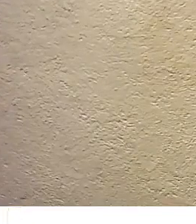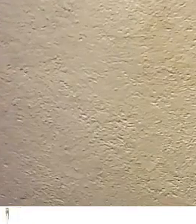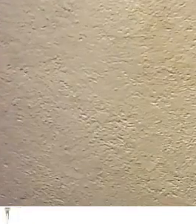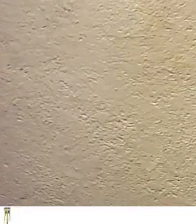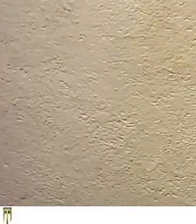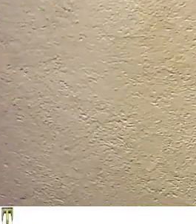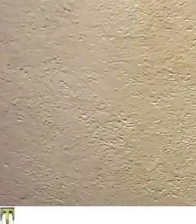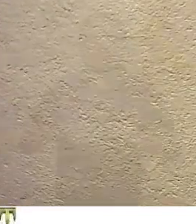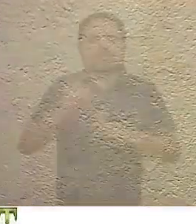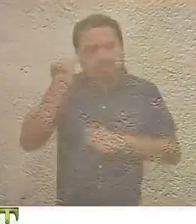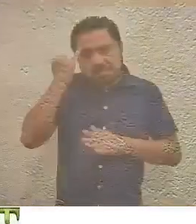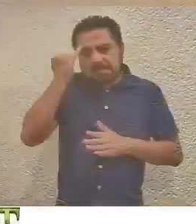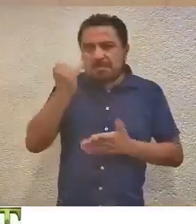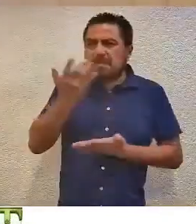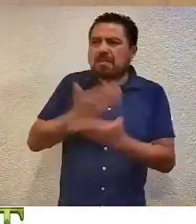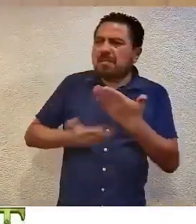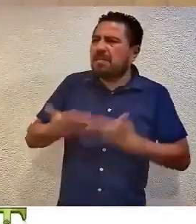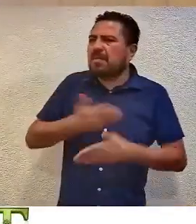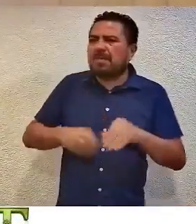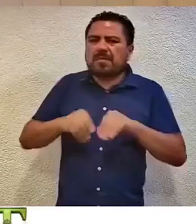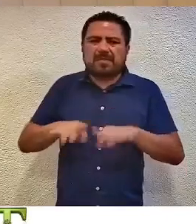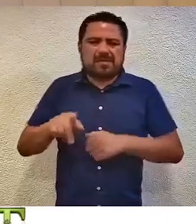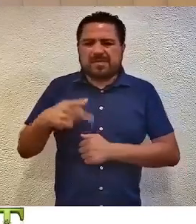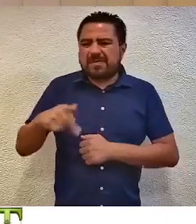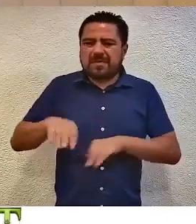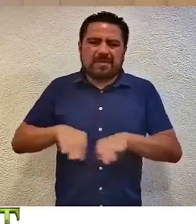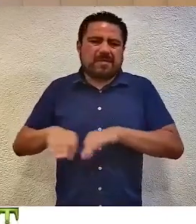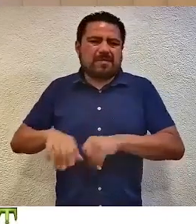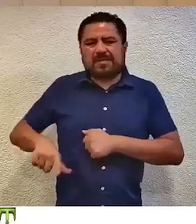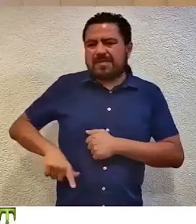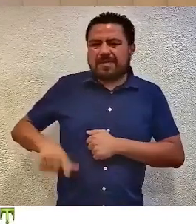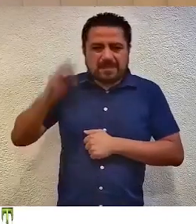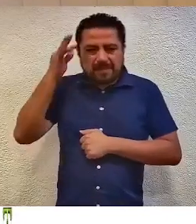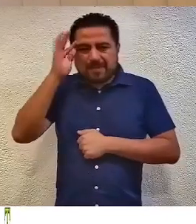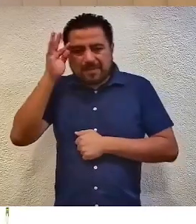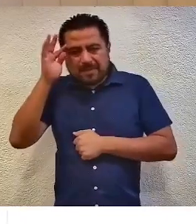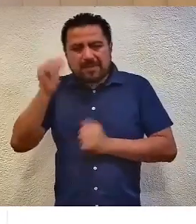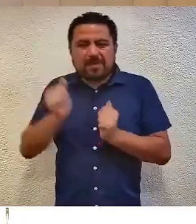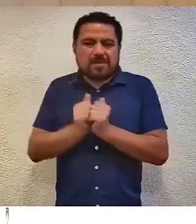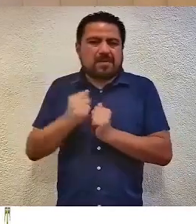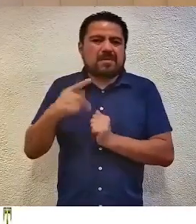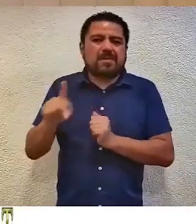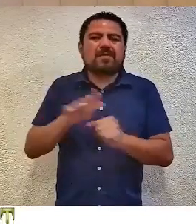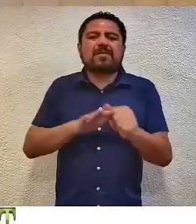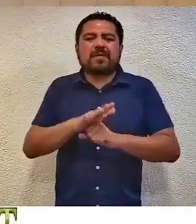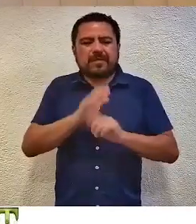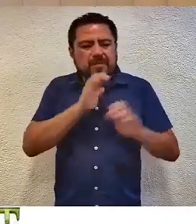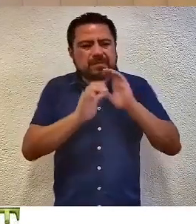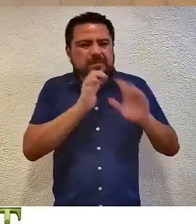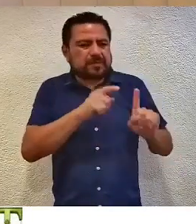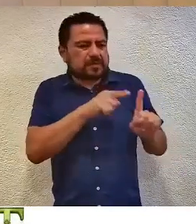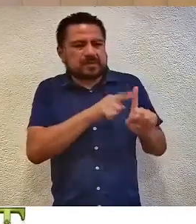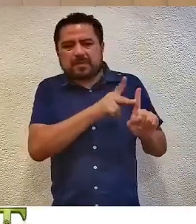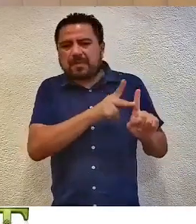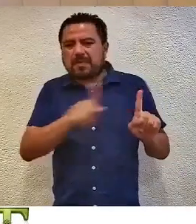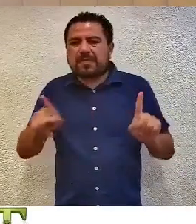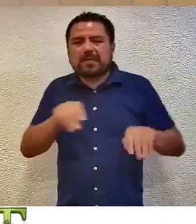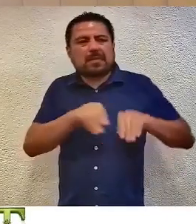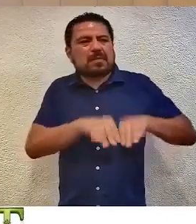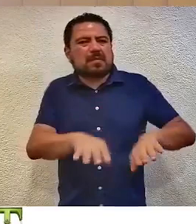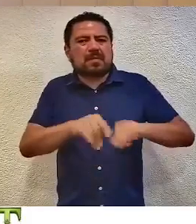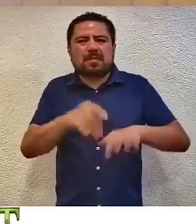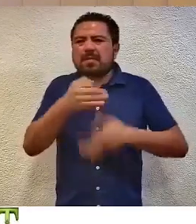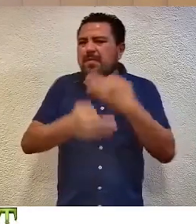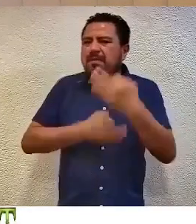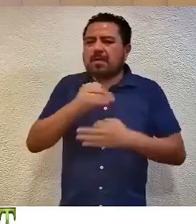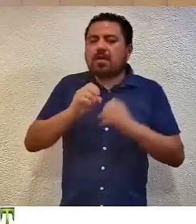ideas e información acerca de los funcionarios públicos en ejercicio de sus funciones por parte de los medios de comunicación y de